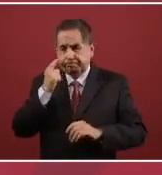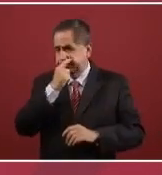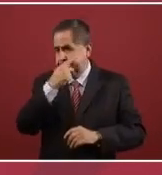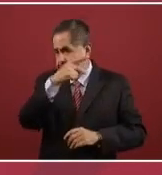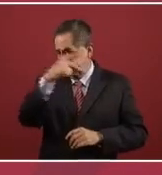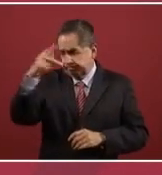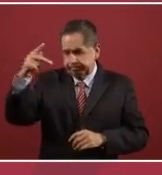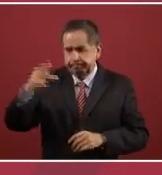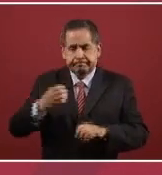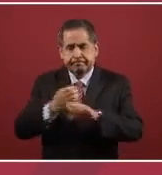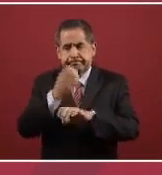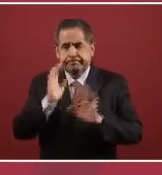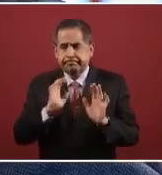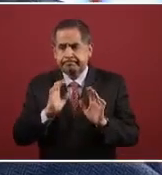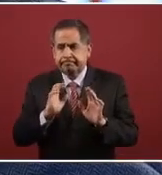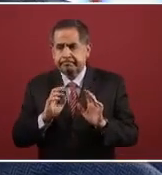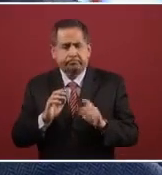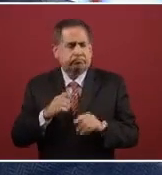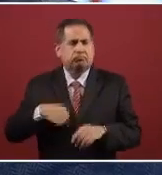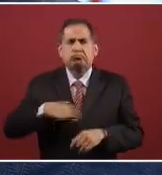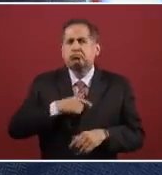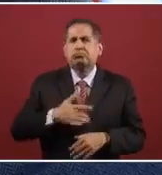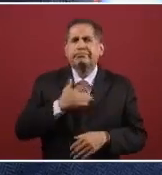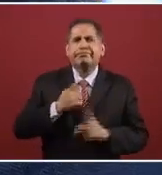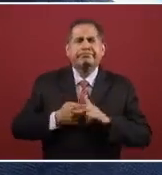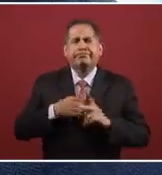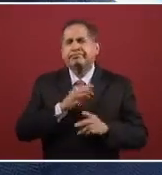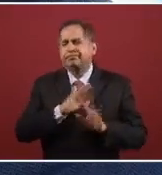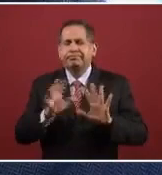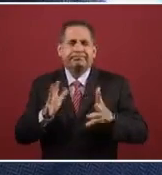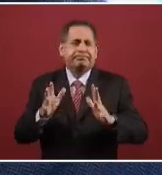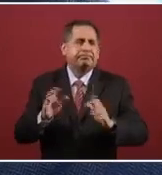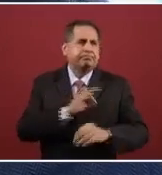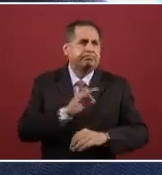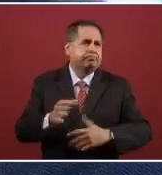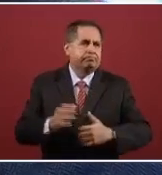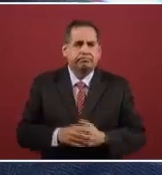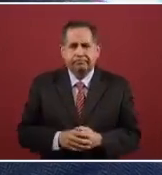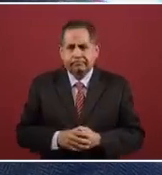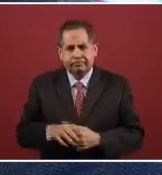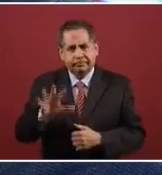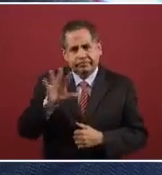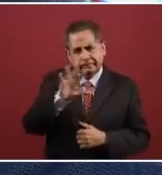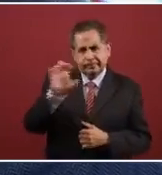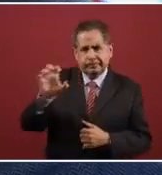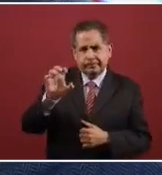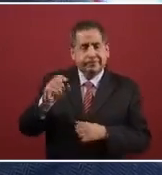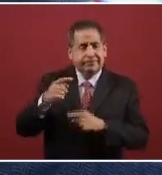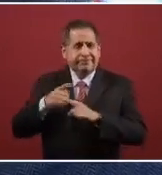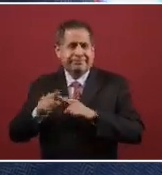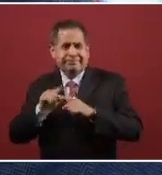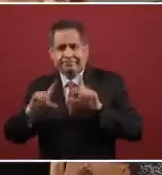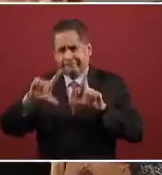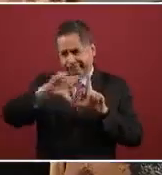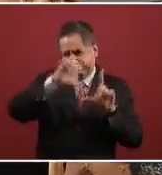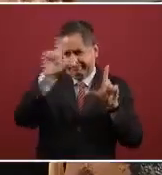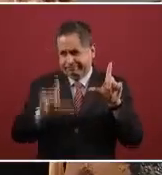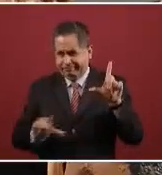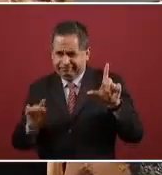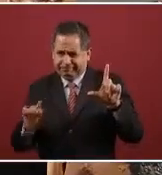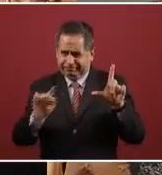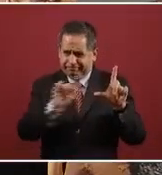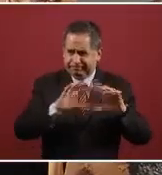de los estados, la incorporación. Estamos calculando alrededor de 500 estaciones públicas del país,